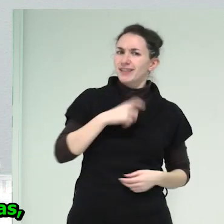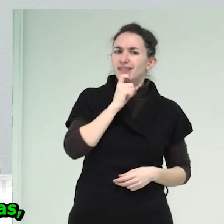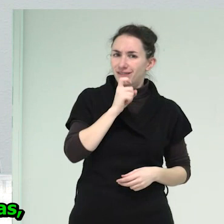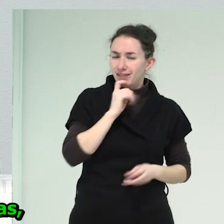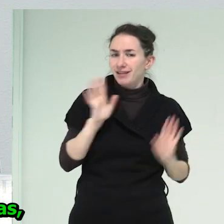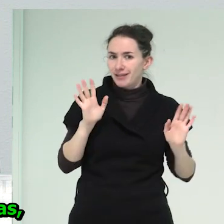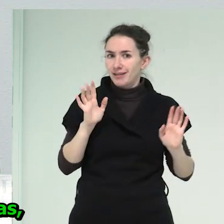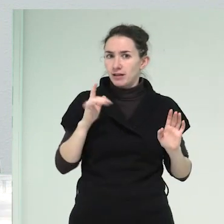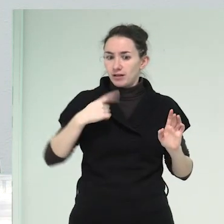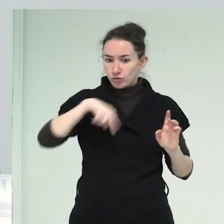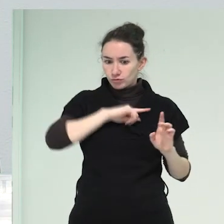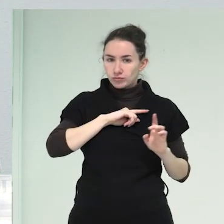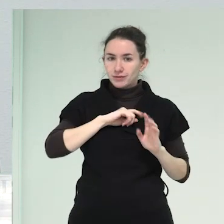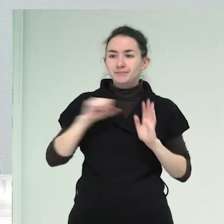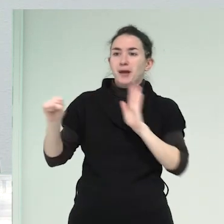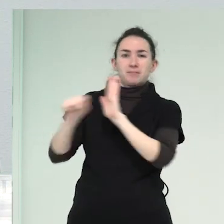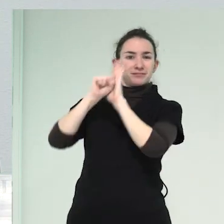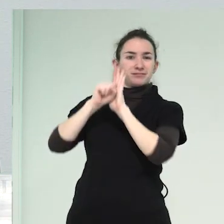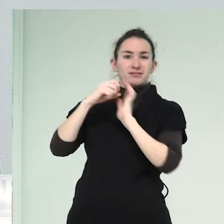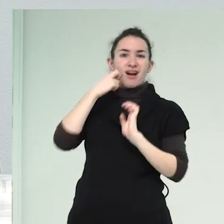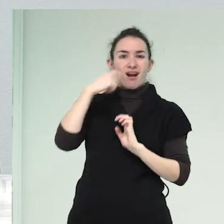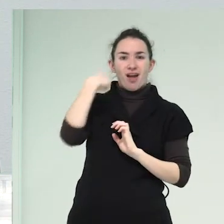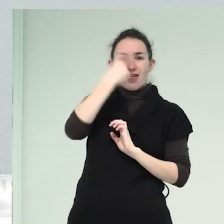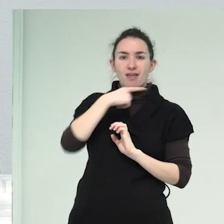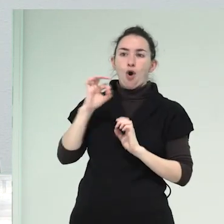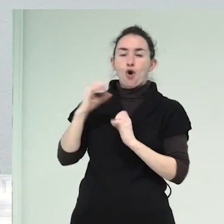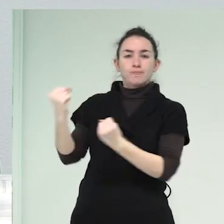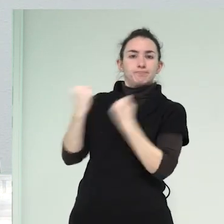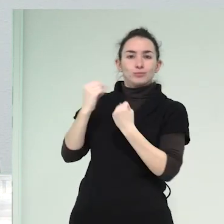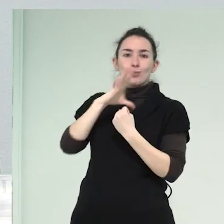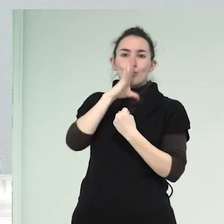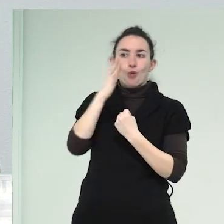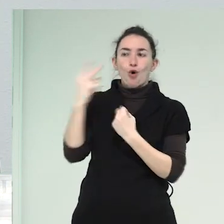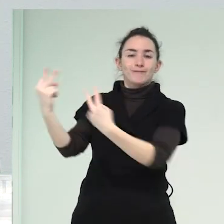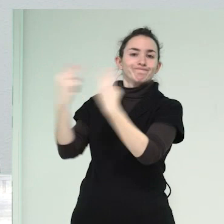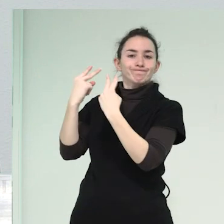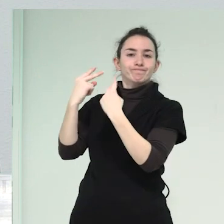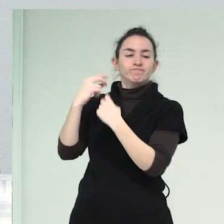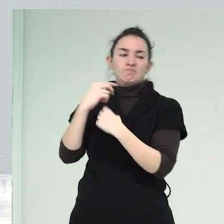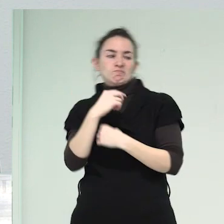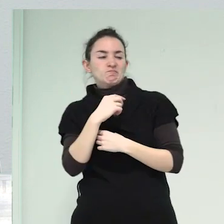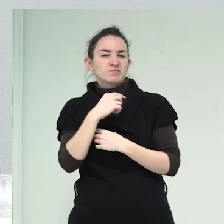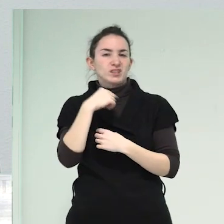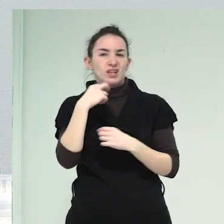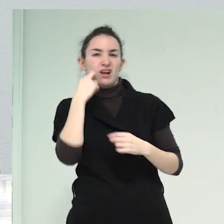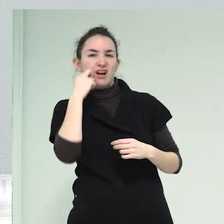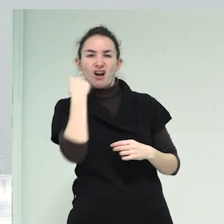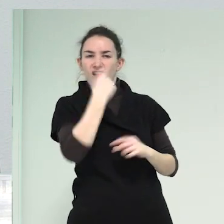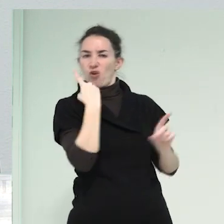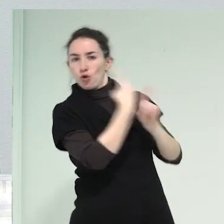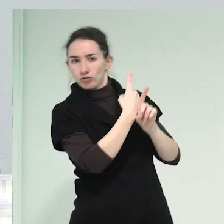que estamos siendo racializadas, que estamos siendo excluidas por miradas racistas, ¿no? Que hay un racismo.